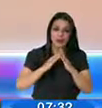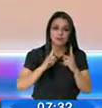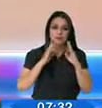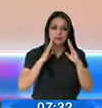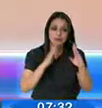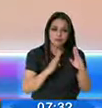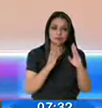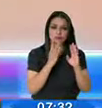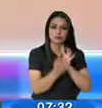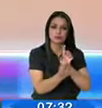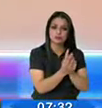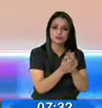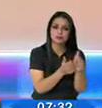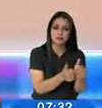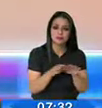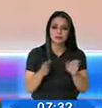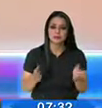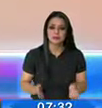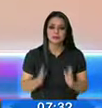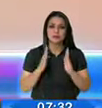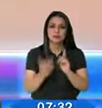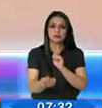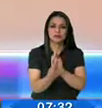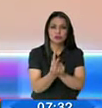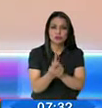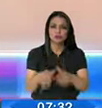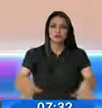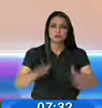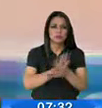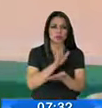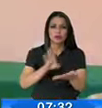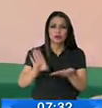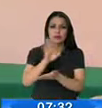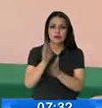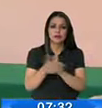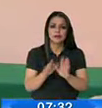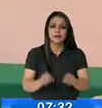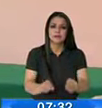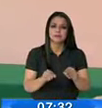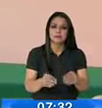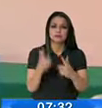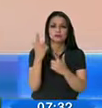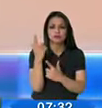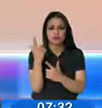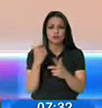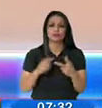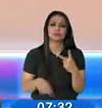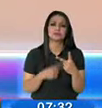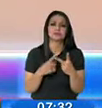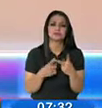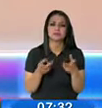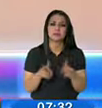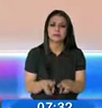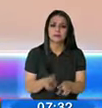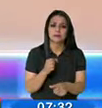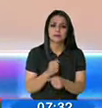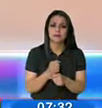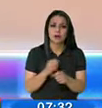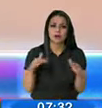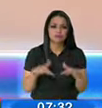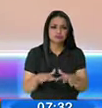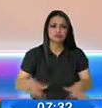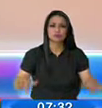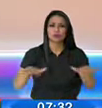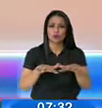la mesa de atención preferente que ponemos en los recintos, la capacitación a las Fuerzas Armadas, la intervención del trabajo que tenemos que